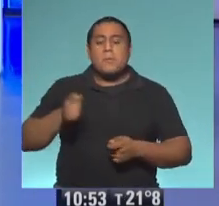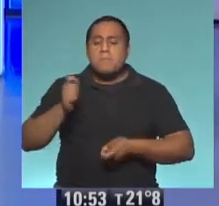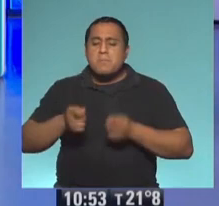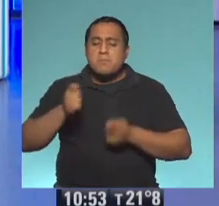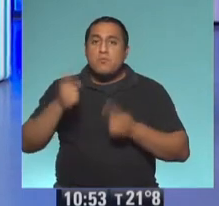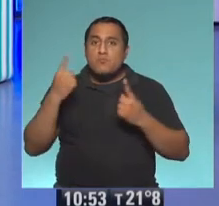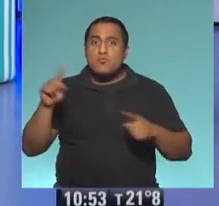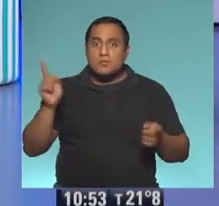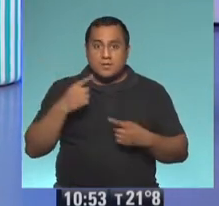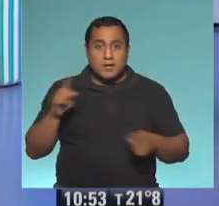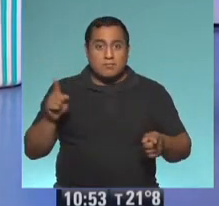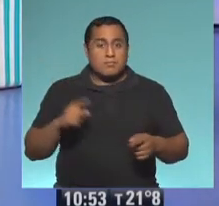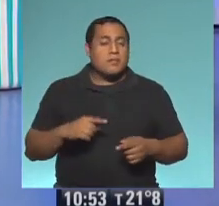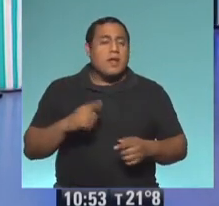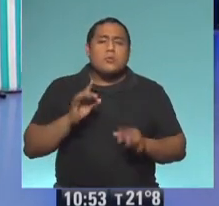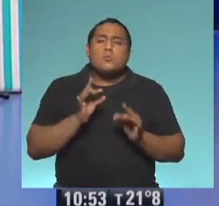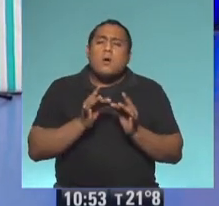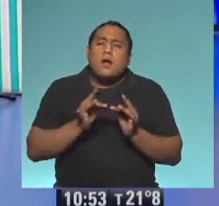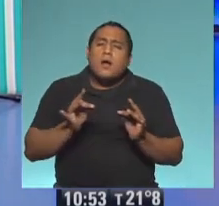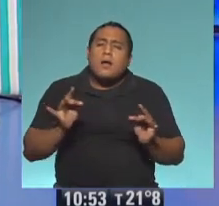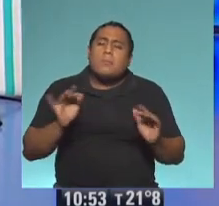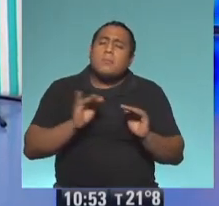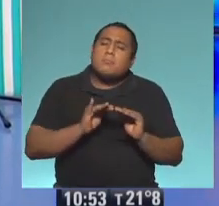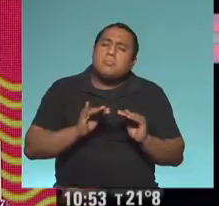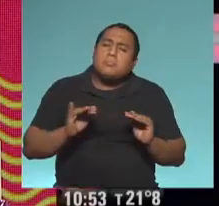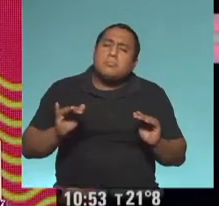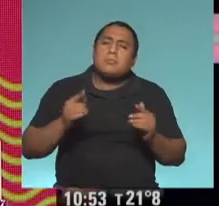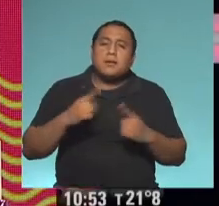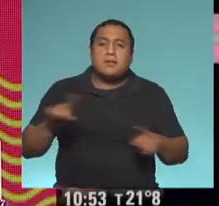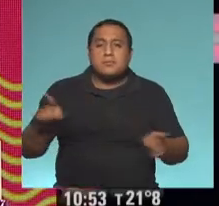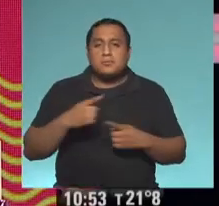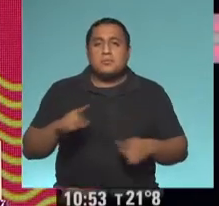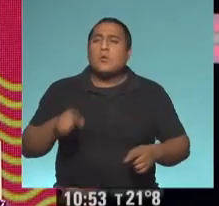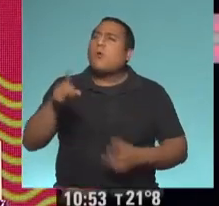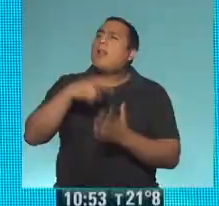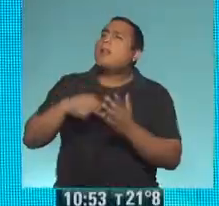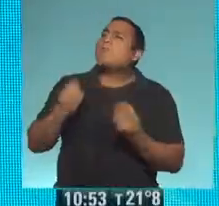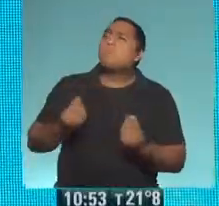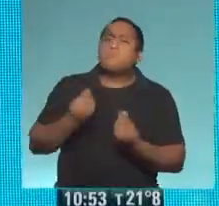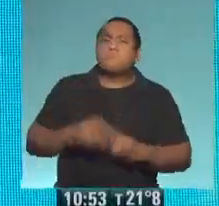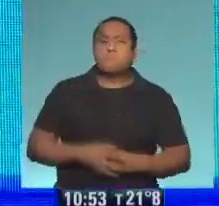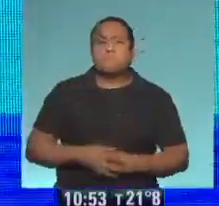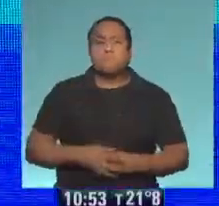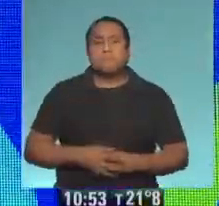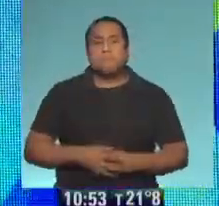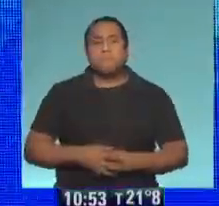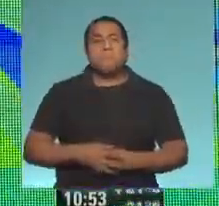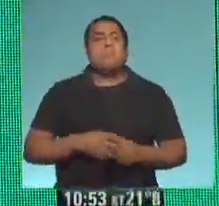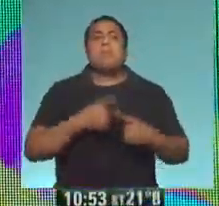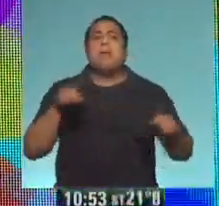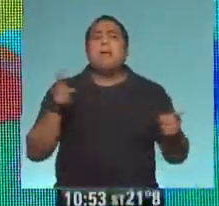así perfecto qué te parece hacemos algo suave y seco que vas a leer se llama soplar soplar y